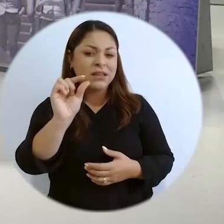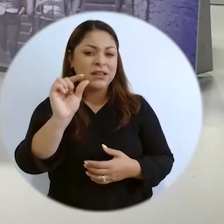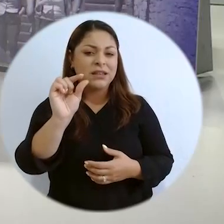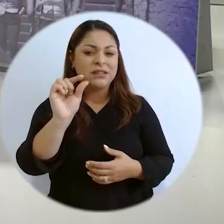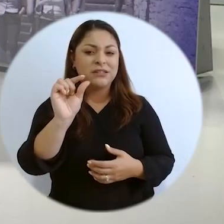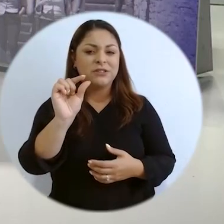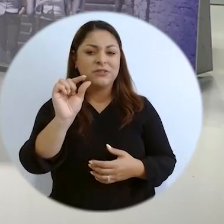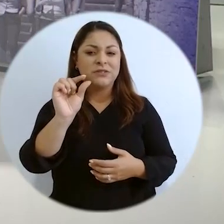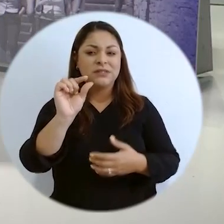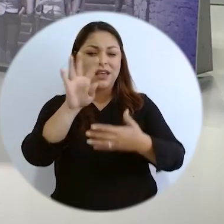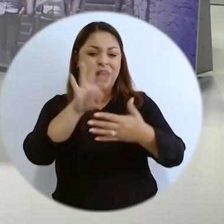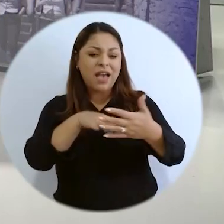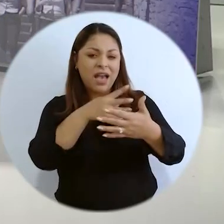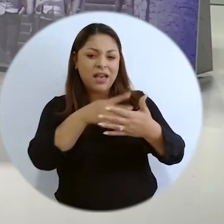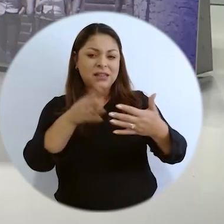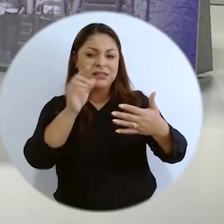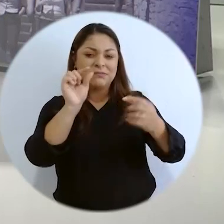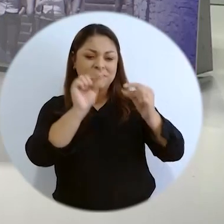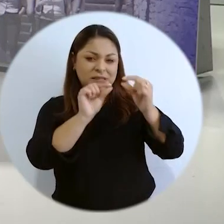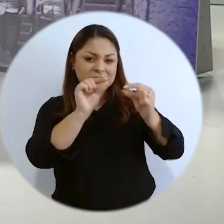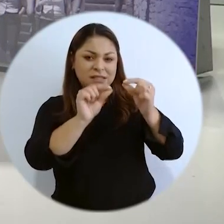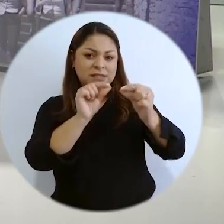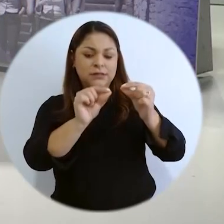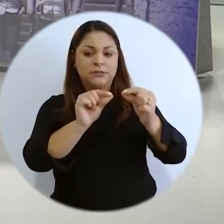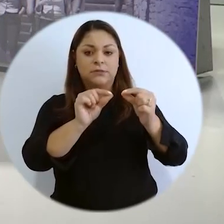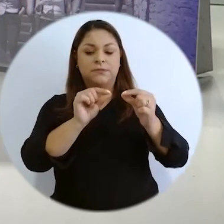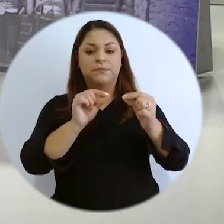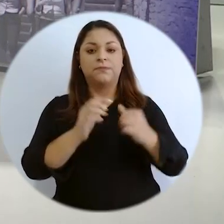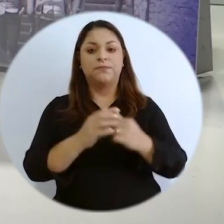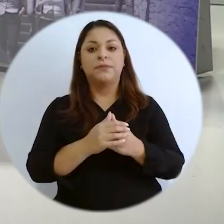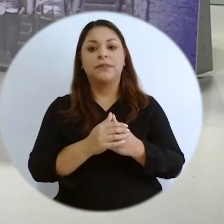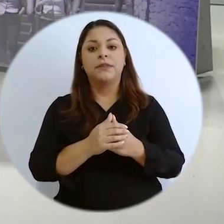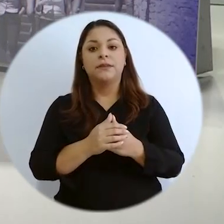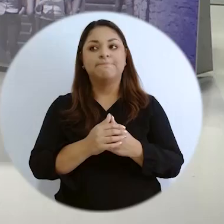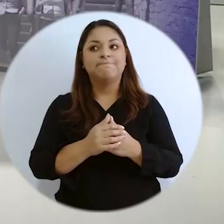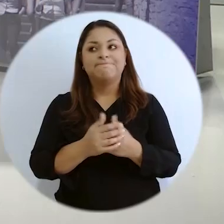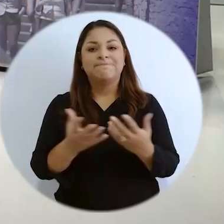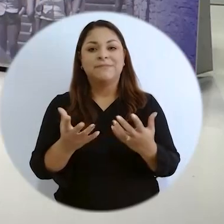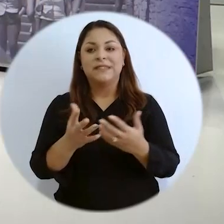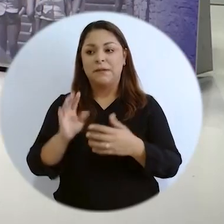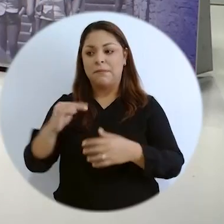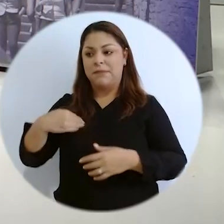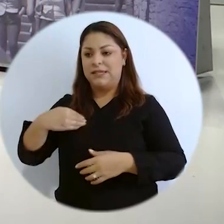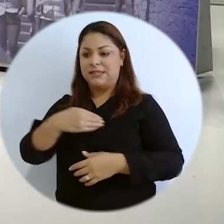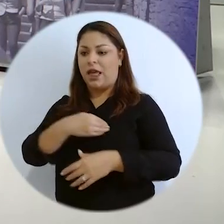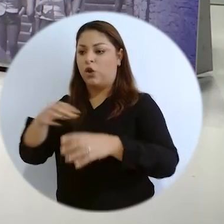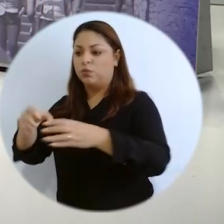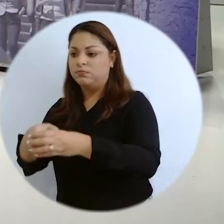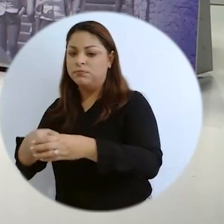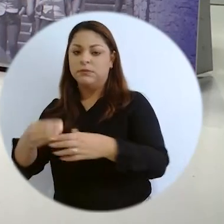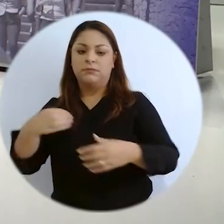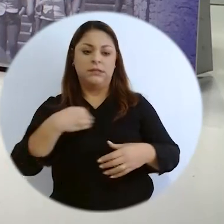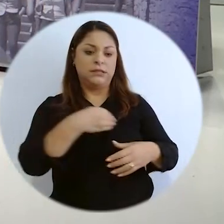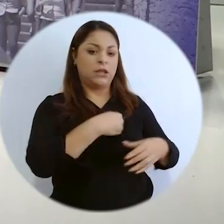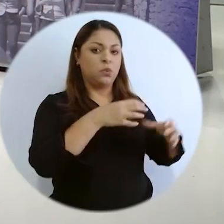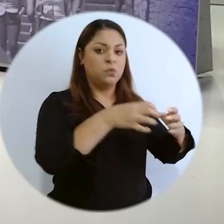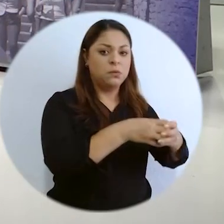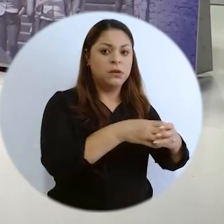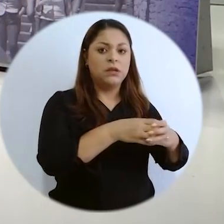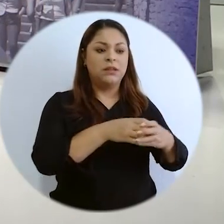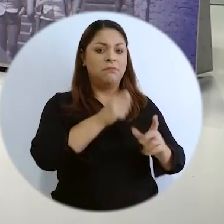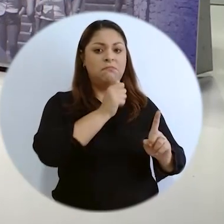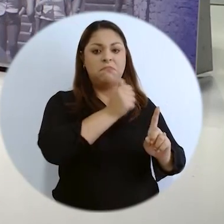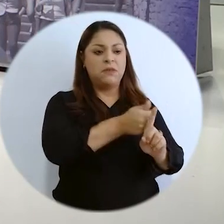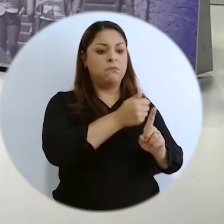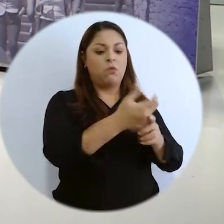como pequeños agendas internas en cada uno de los ministerios, ¿verdad? Que cada quien va echando para